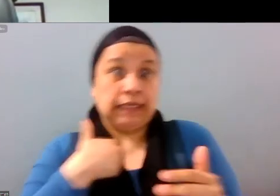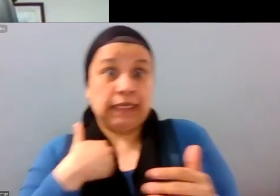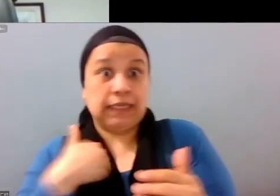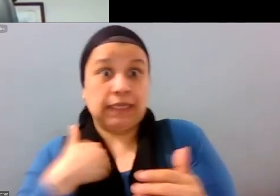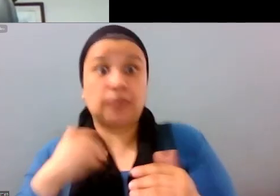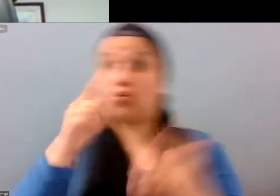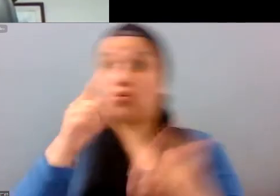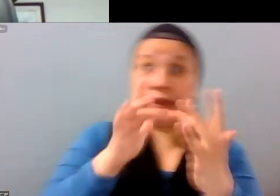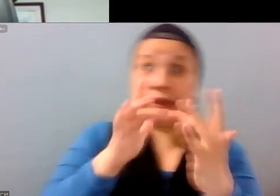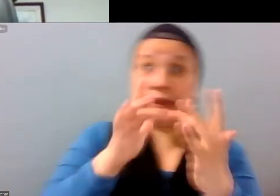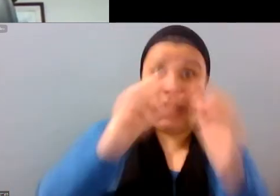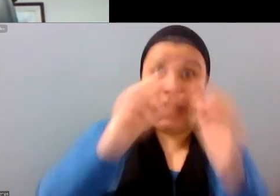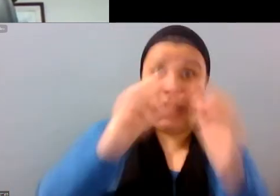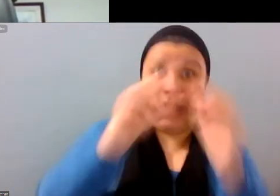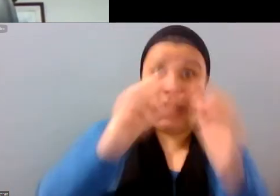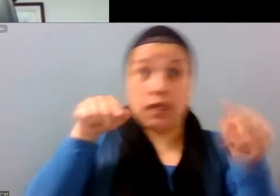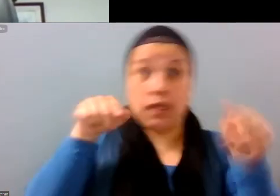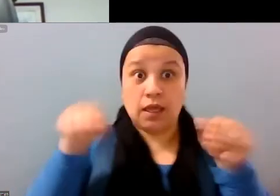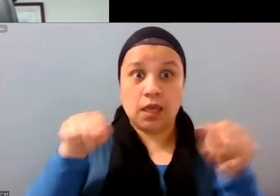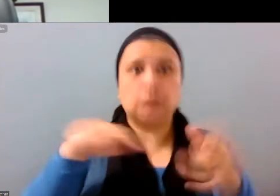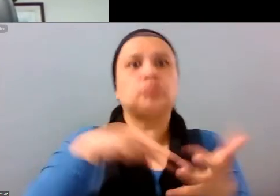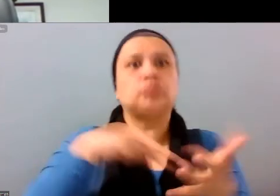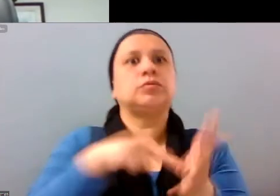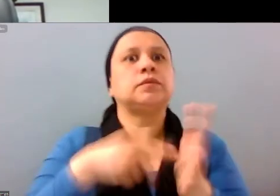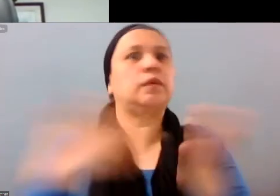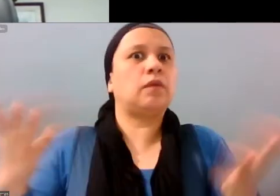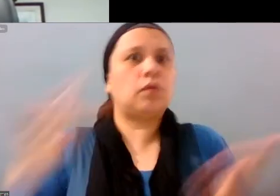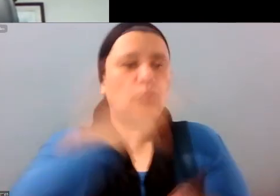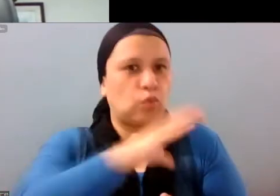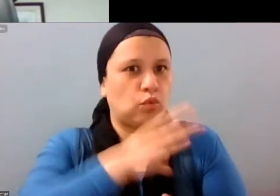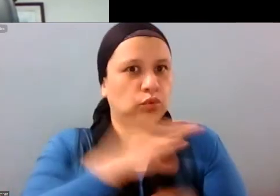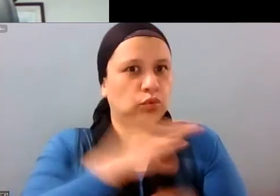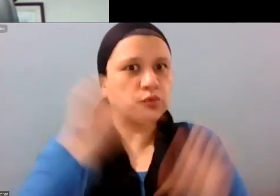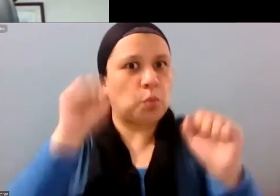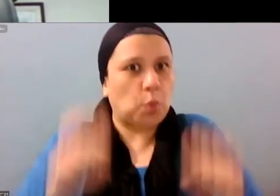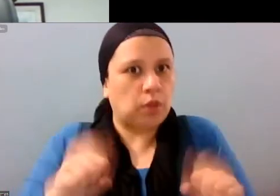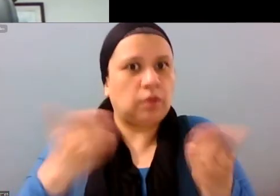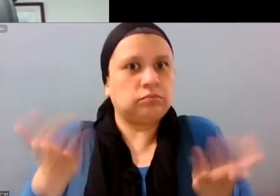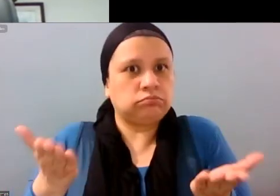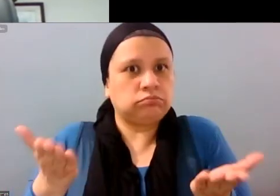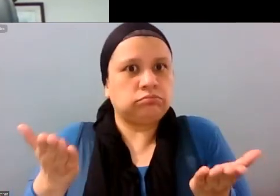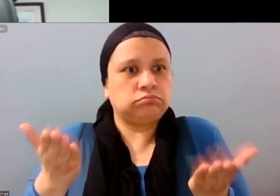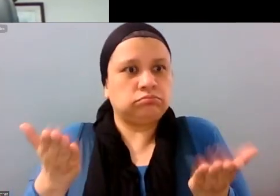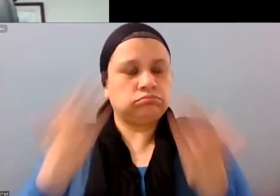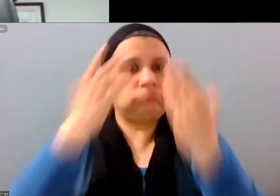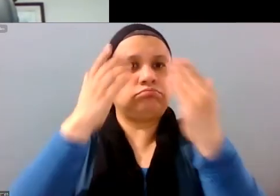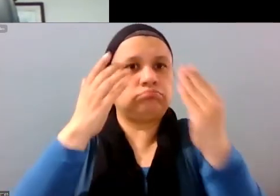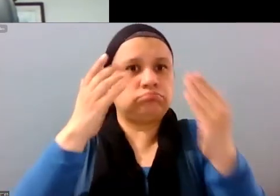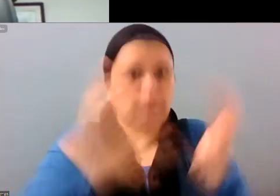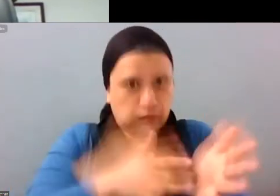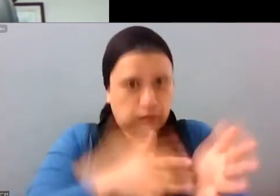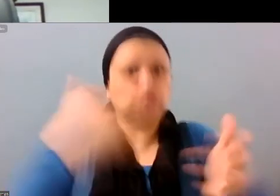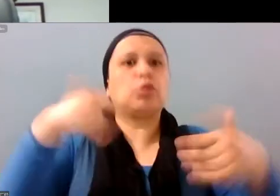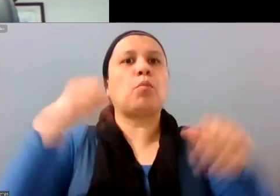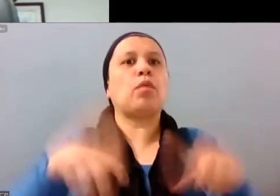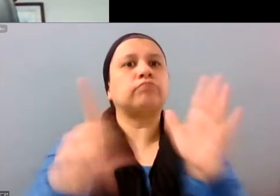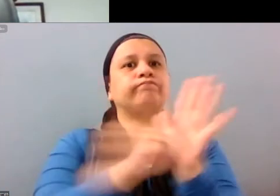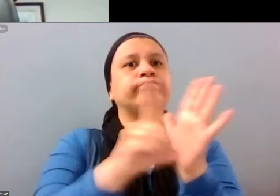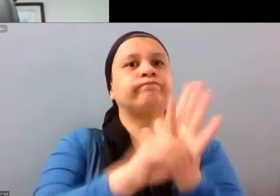en estos momentos condiciona el poder hacer disfrute de derechos humanos fundamentales